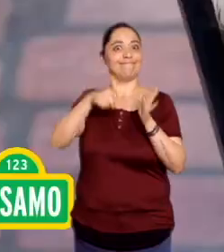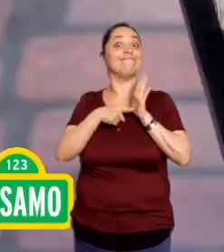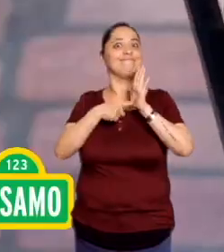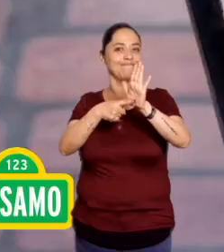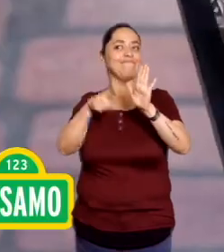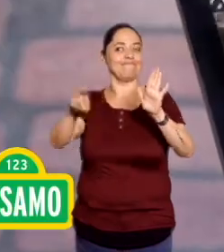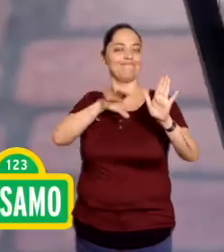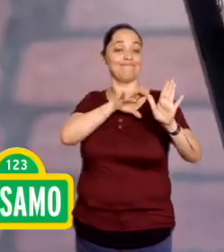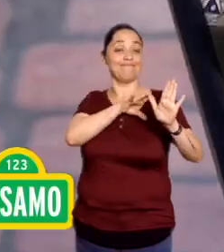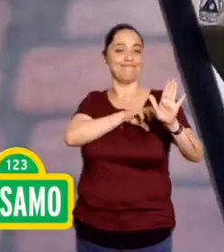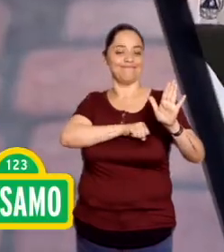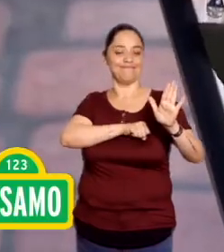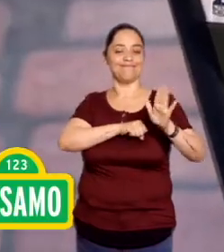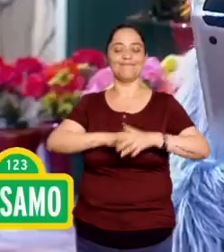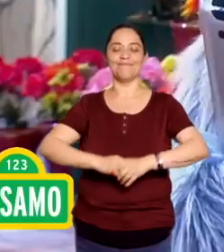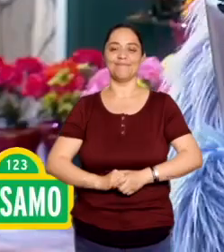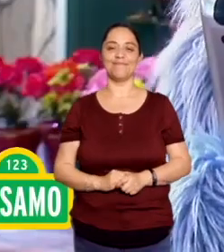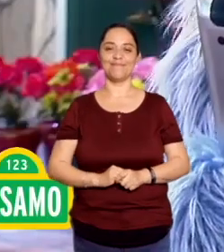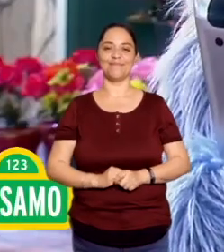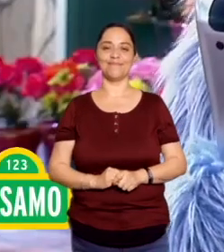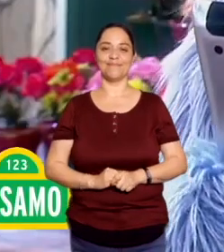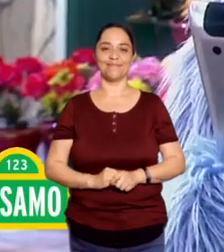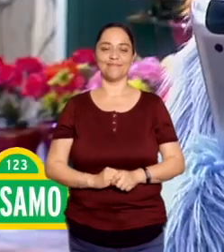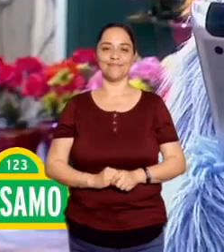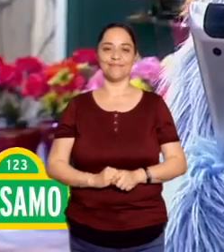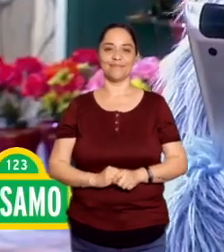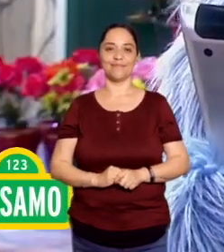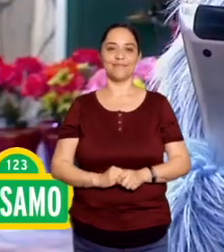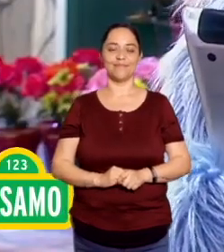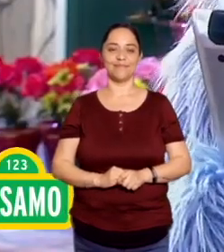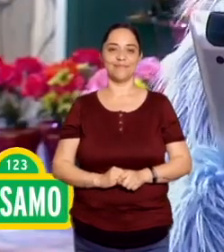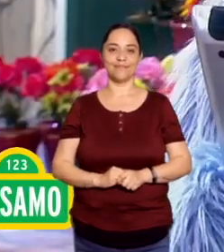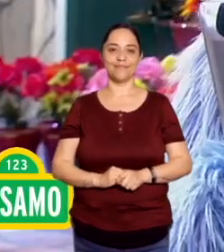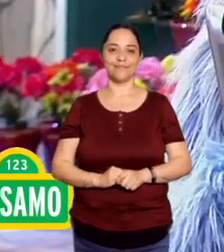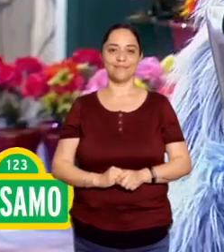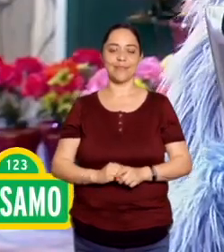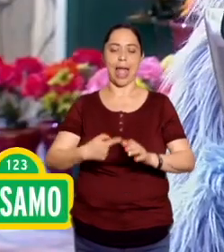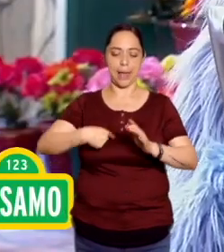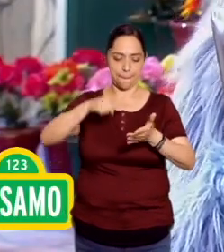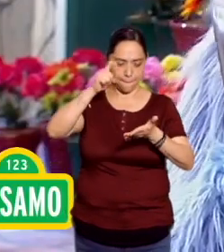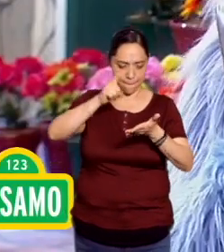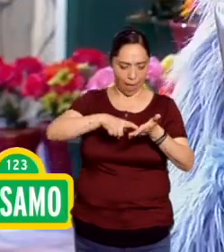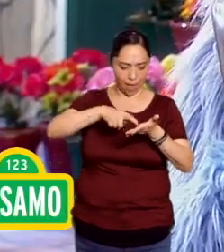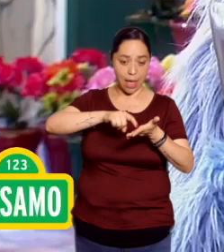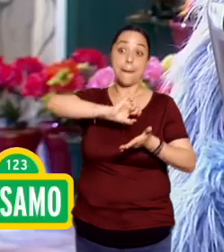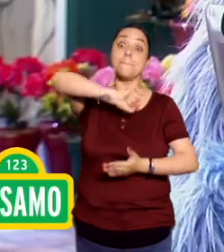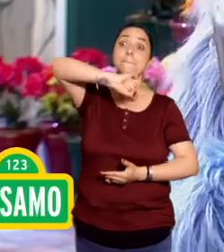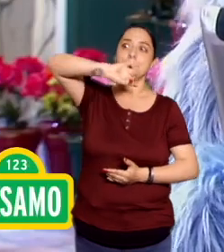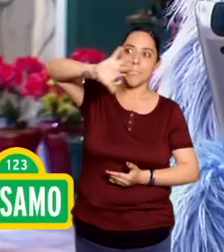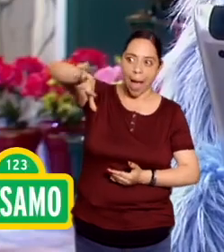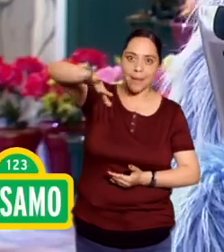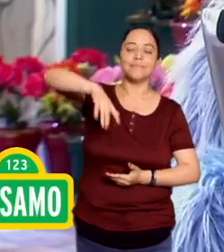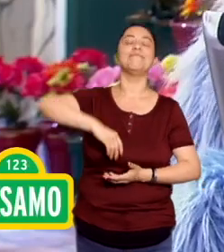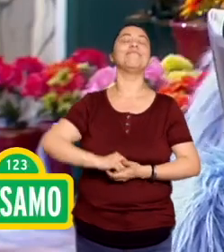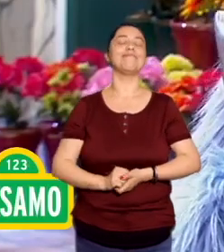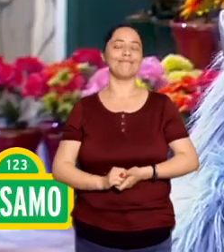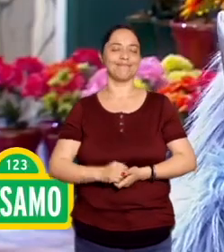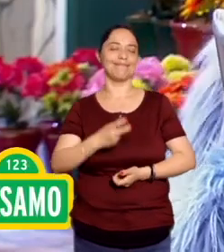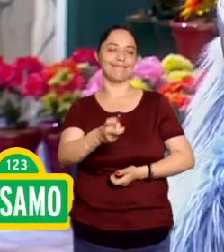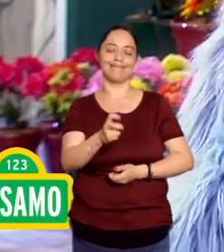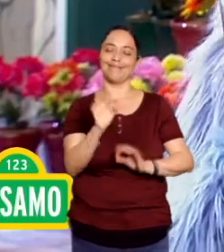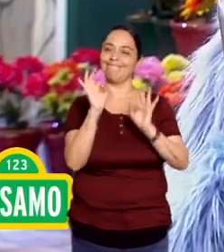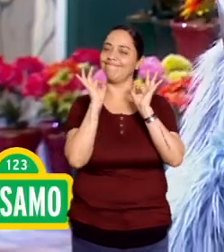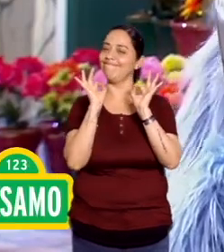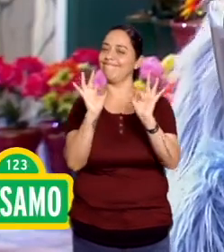¡Este! ¡Justo este! ¡Le va a encantar! Sí. Vamos a poner... seleccionar... uh-huh. ¡Enviar! ¡Sí!